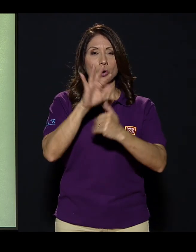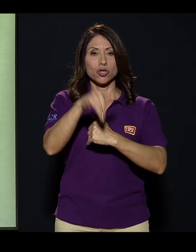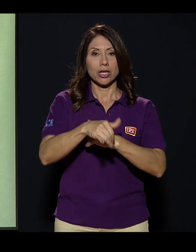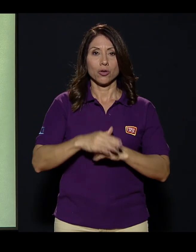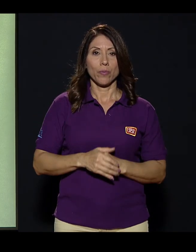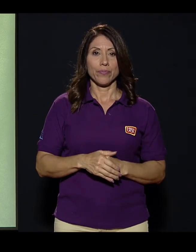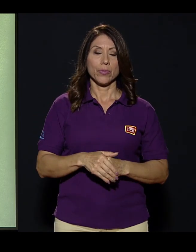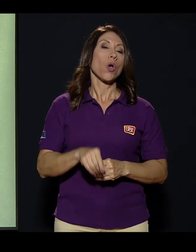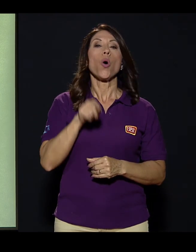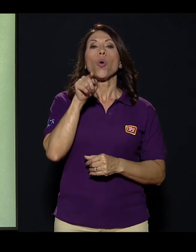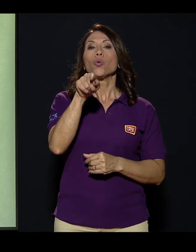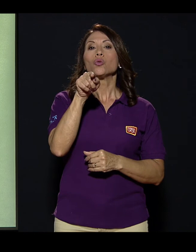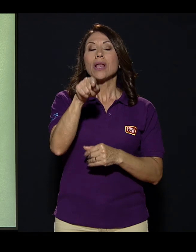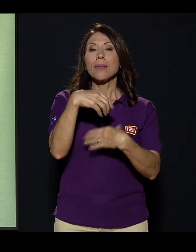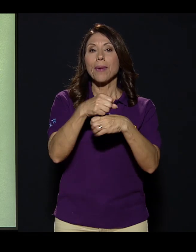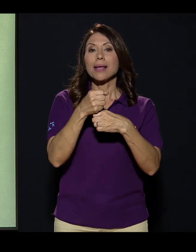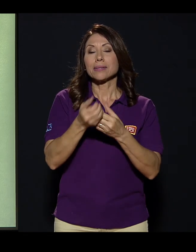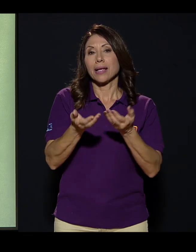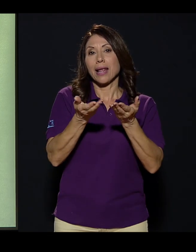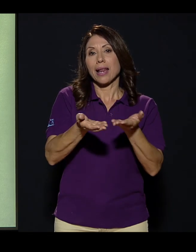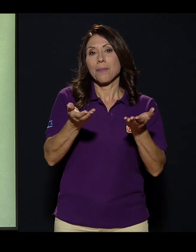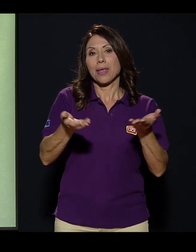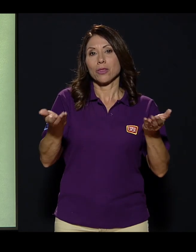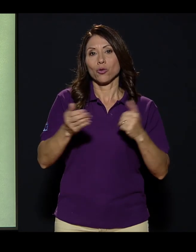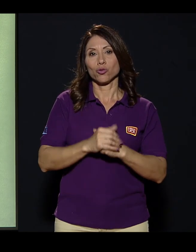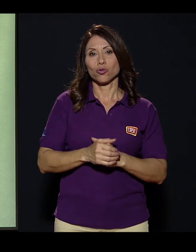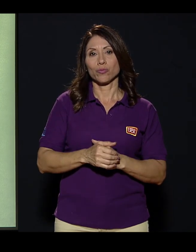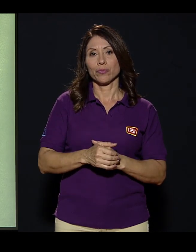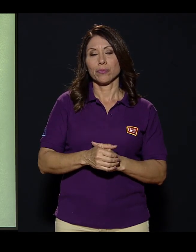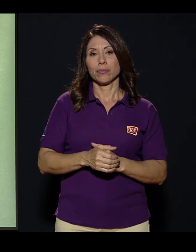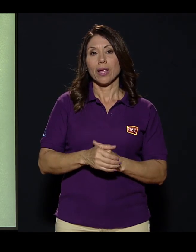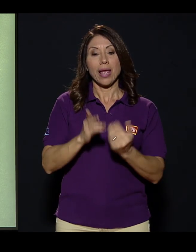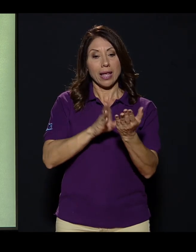los elementos de tal manera que puedan ser